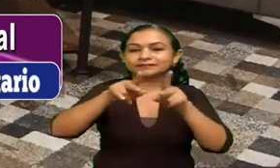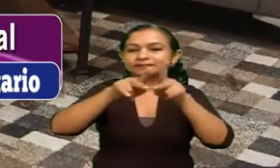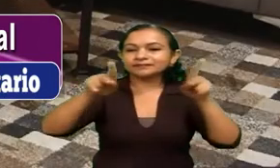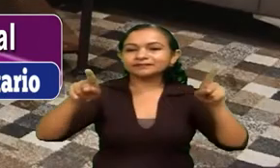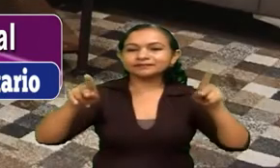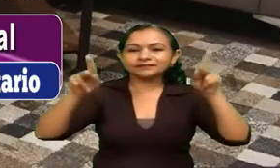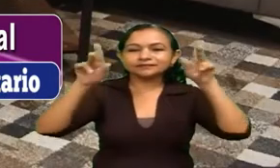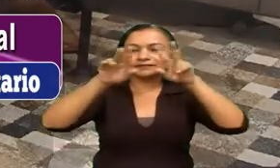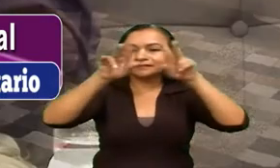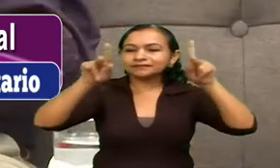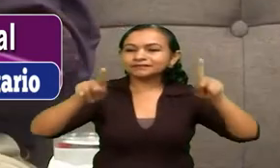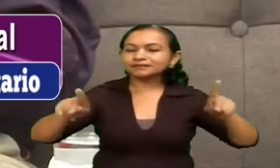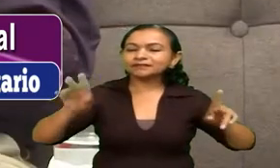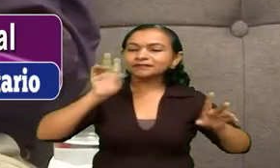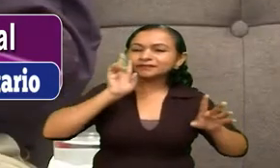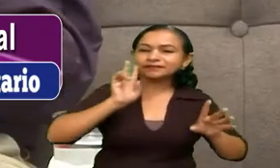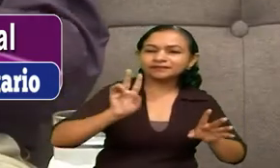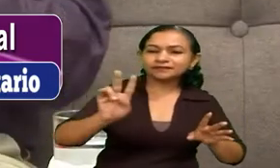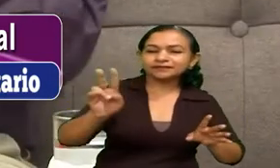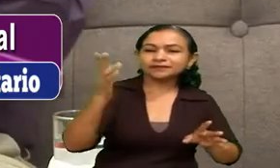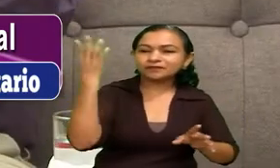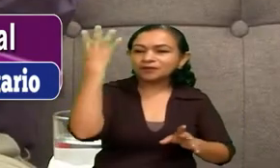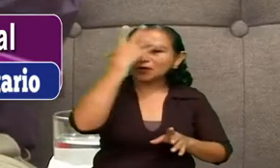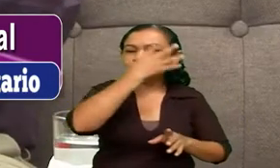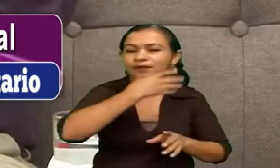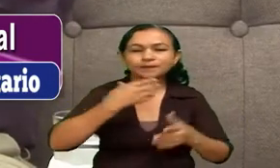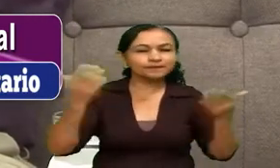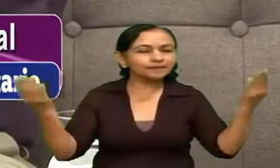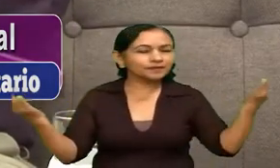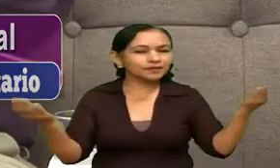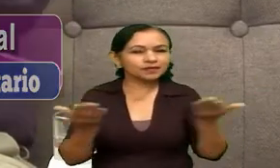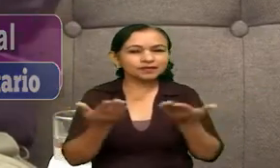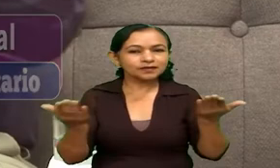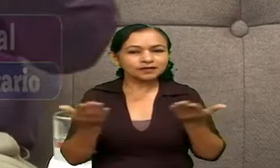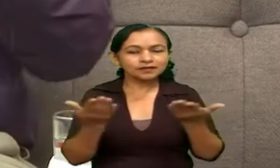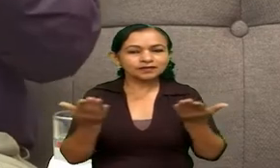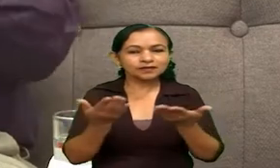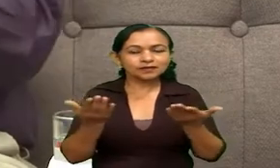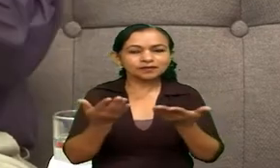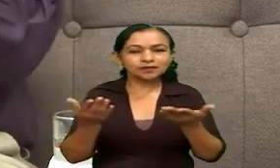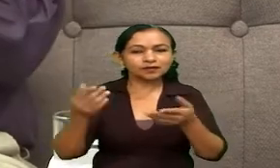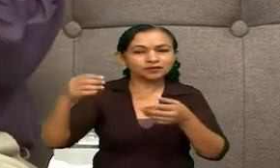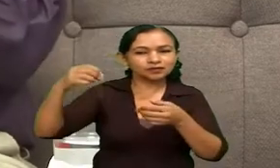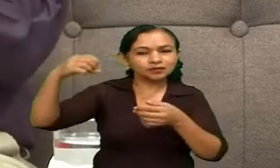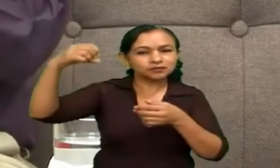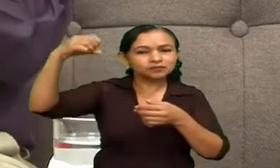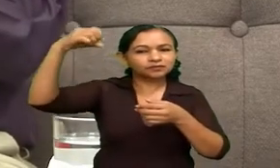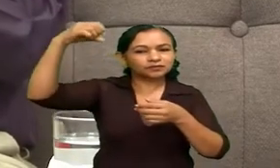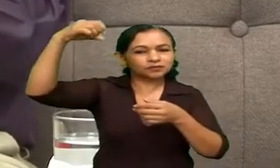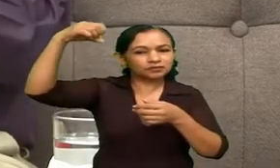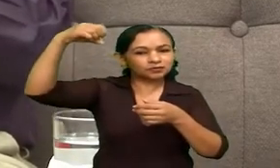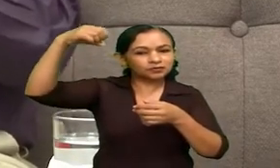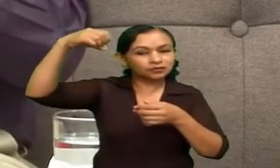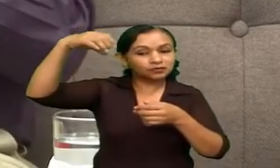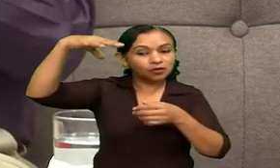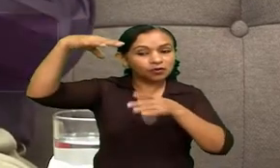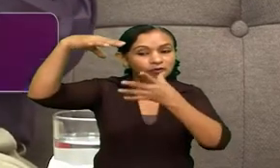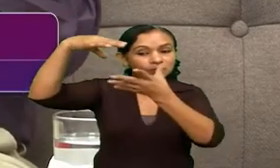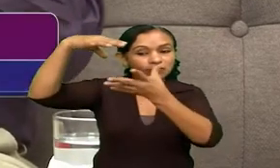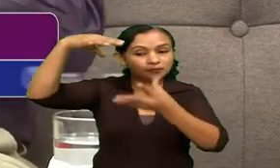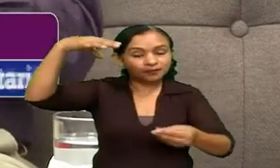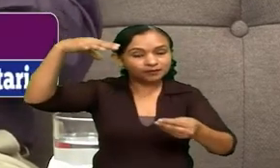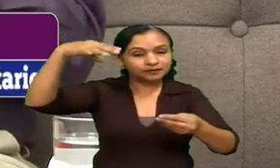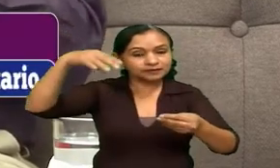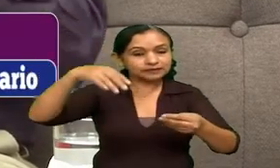también sentir de igual forma cómo te entrega esa energía cuando empezando el sol